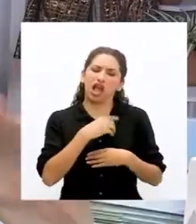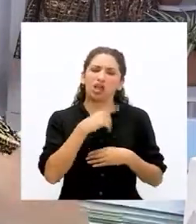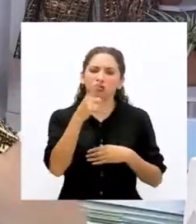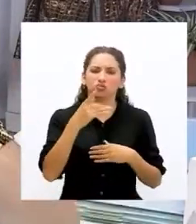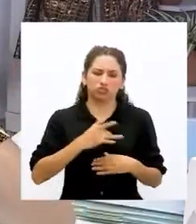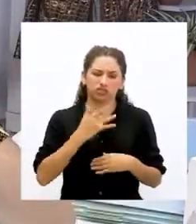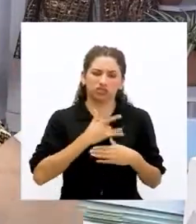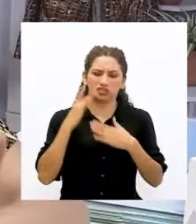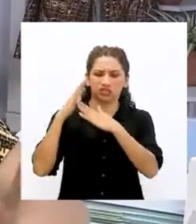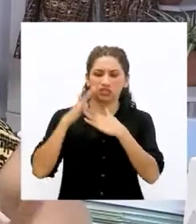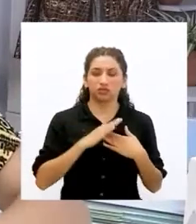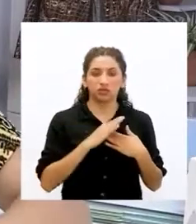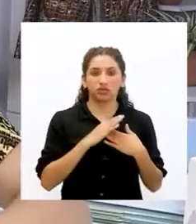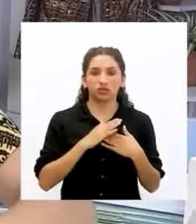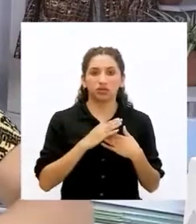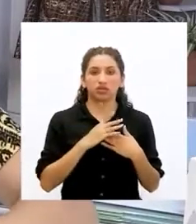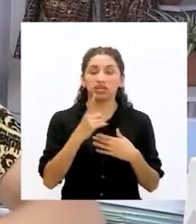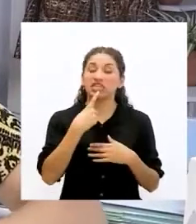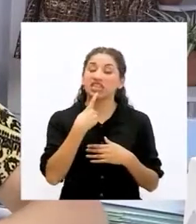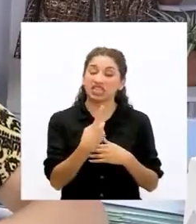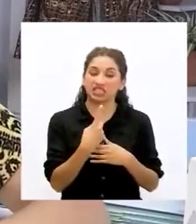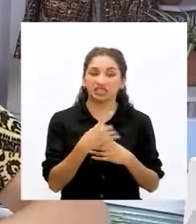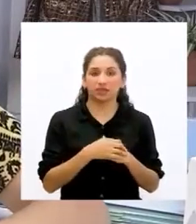primera vez?, se obtuvo que